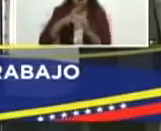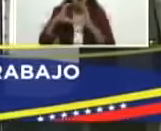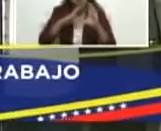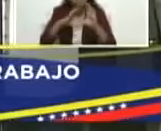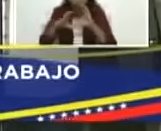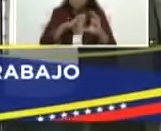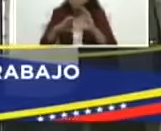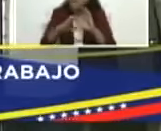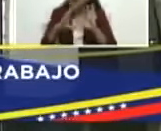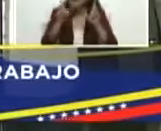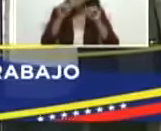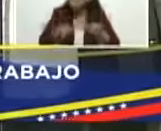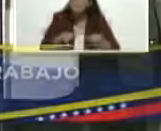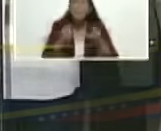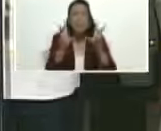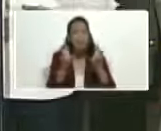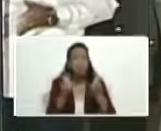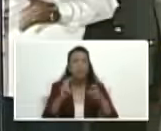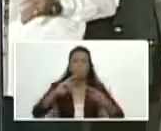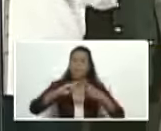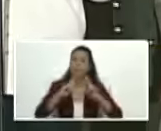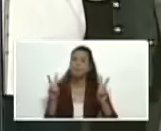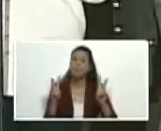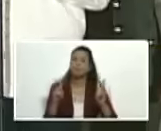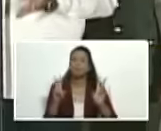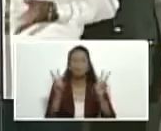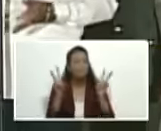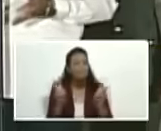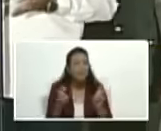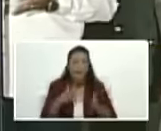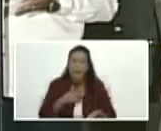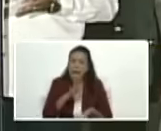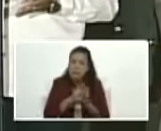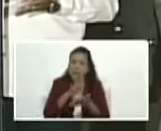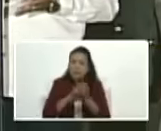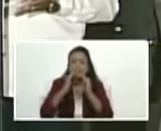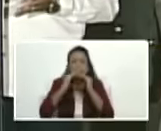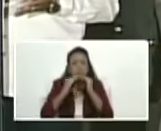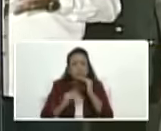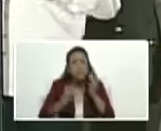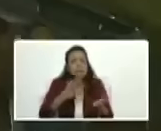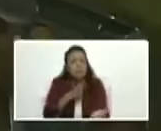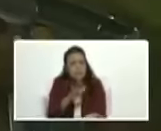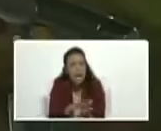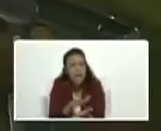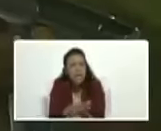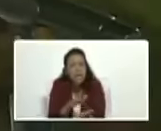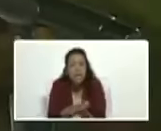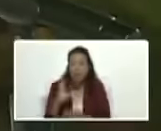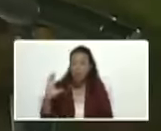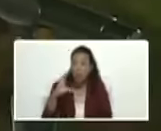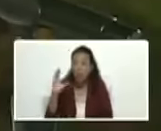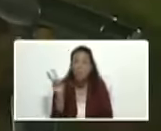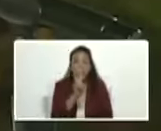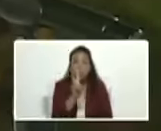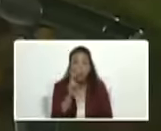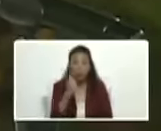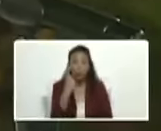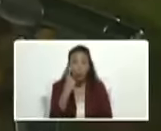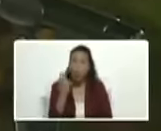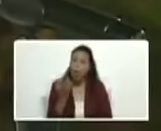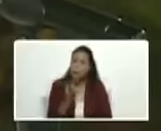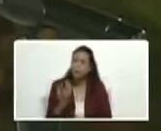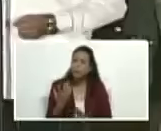conversado, la paz, la estabilidad de Colombia, de Venezuela. Y nosotros siempre